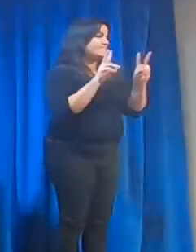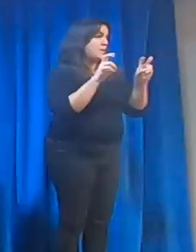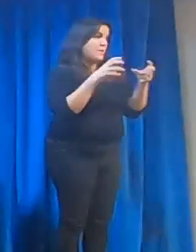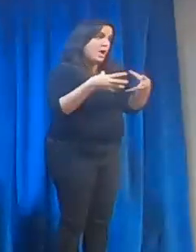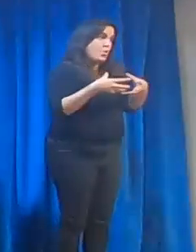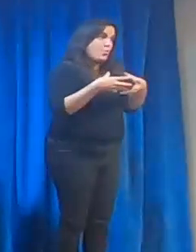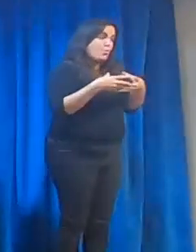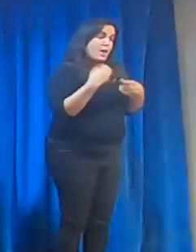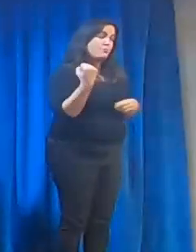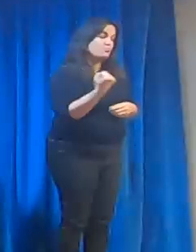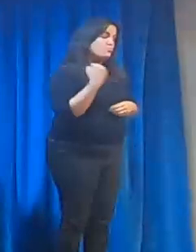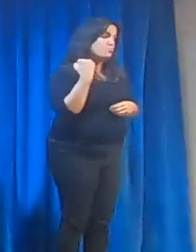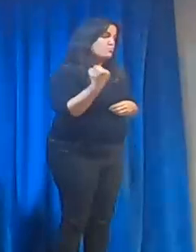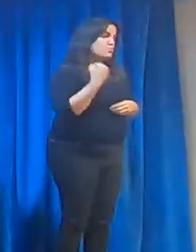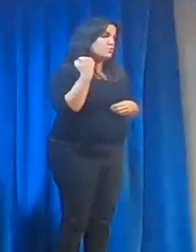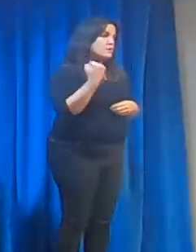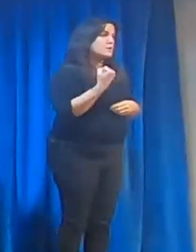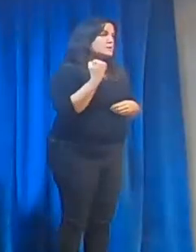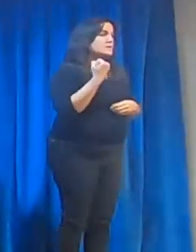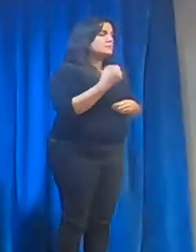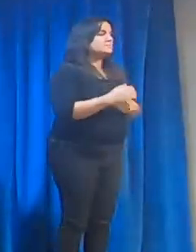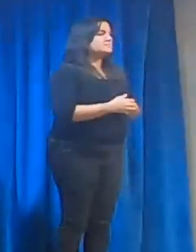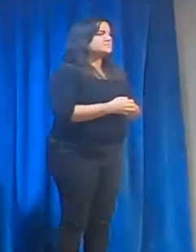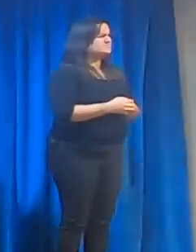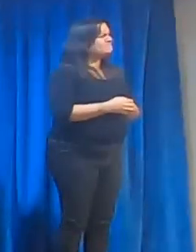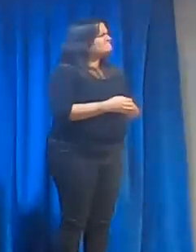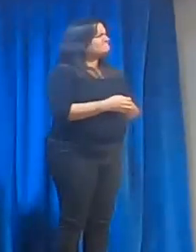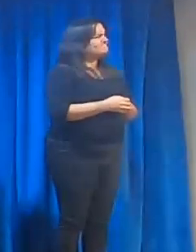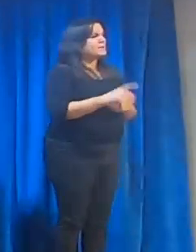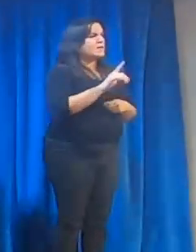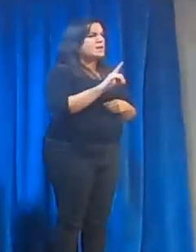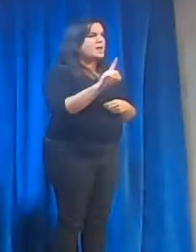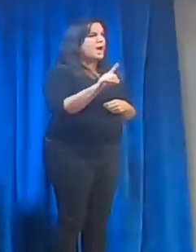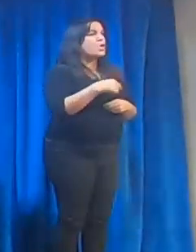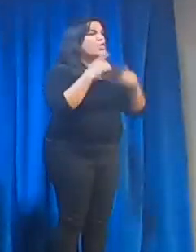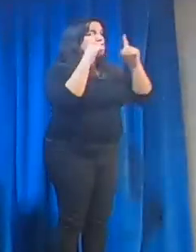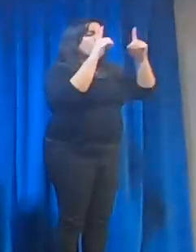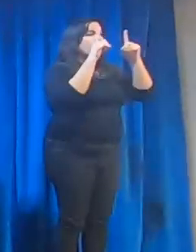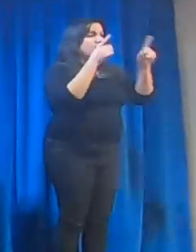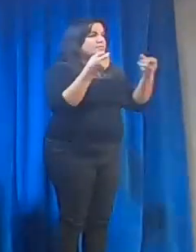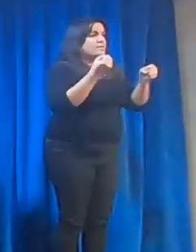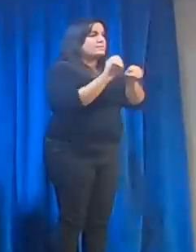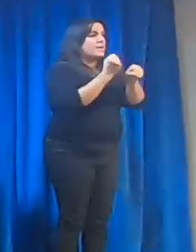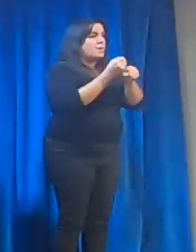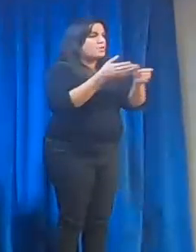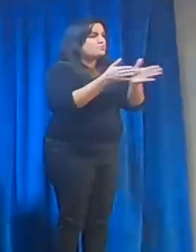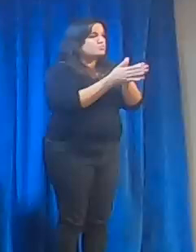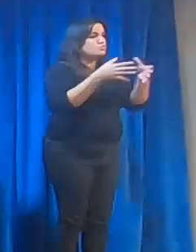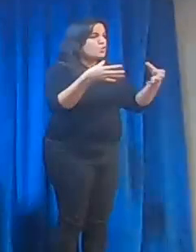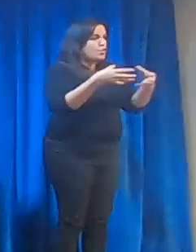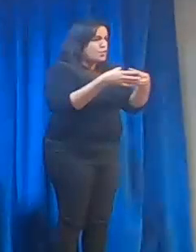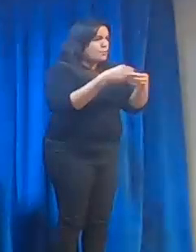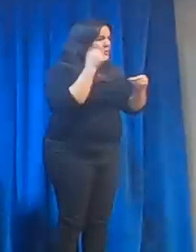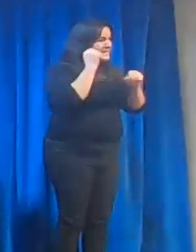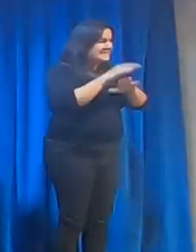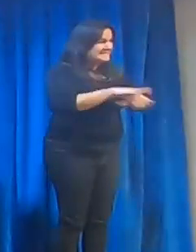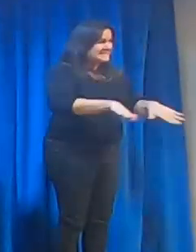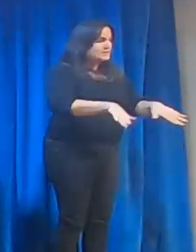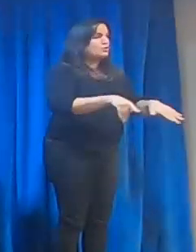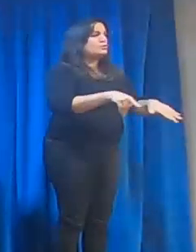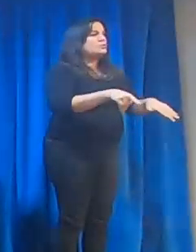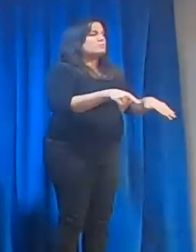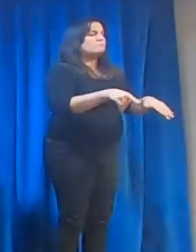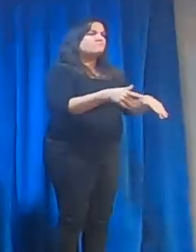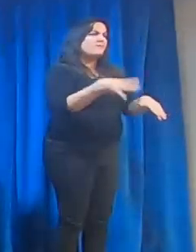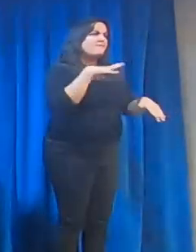es importantísimo. Y es raro que trabajando los docentes con grupos desde edades muy tempranas, no haya